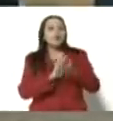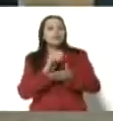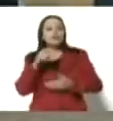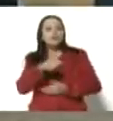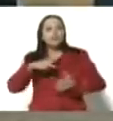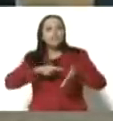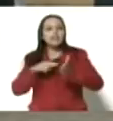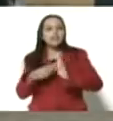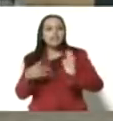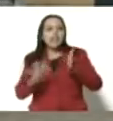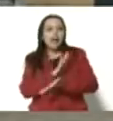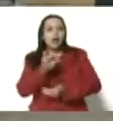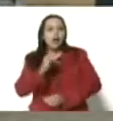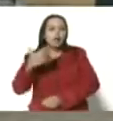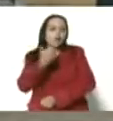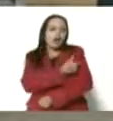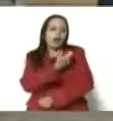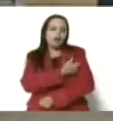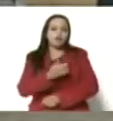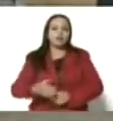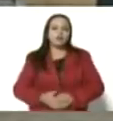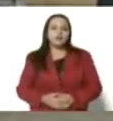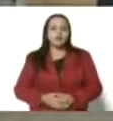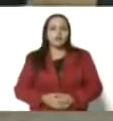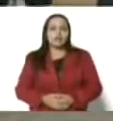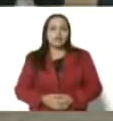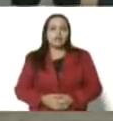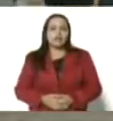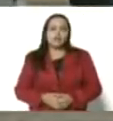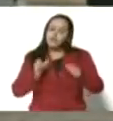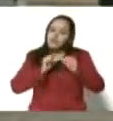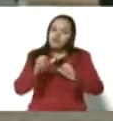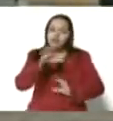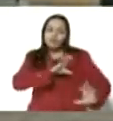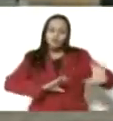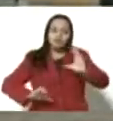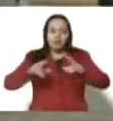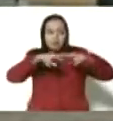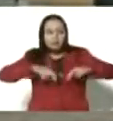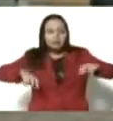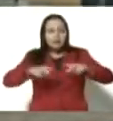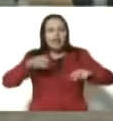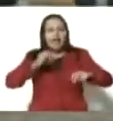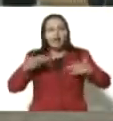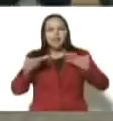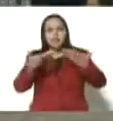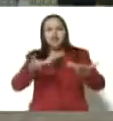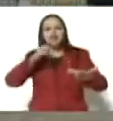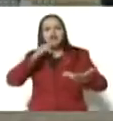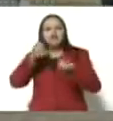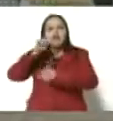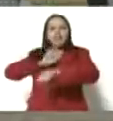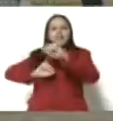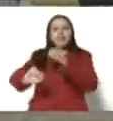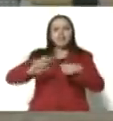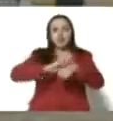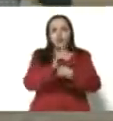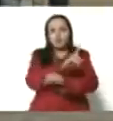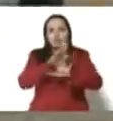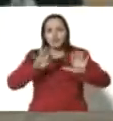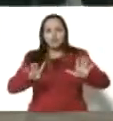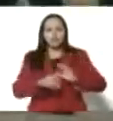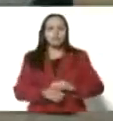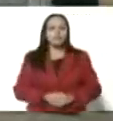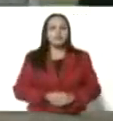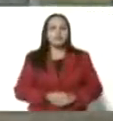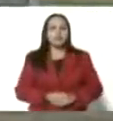la Sputnik V, esos avances científicos y tecnológicos que ha dado Rusia para combatir la COVID-19, destacando